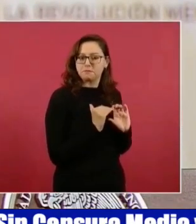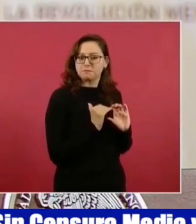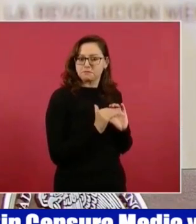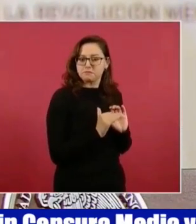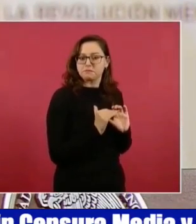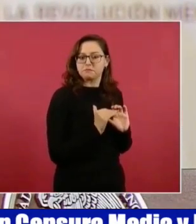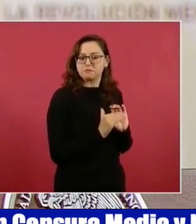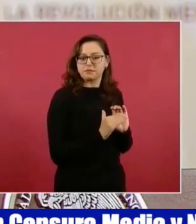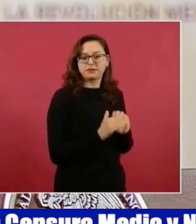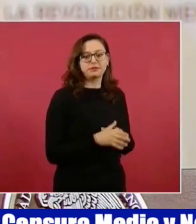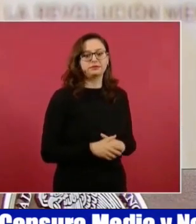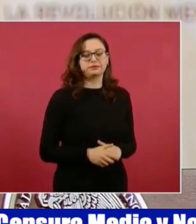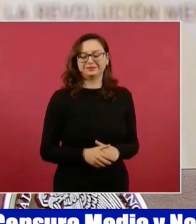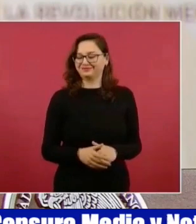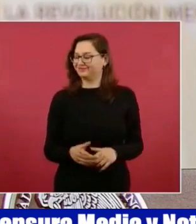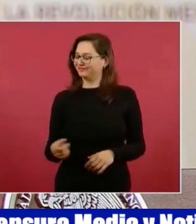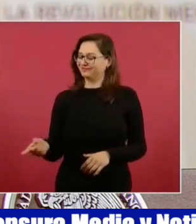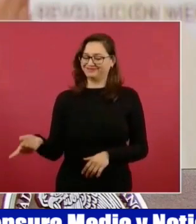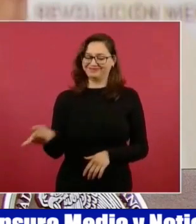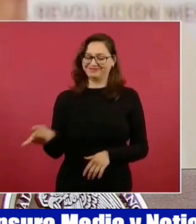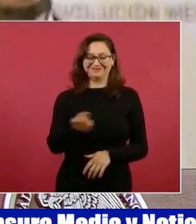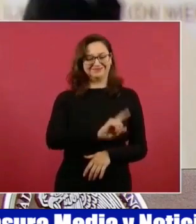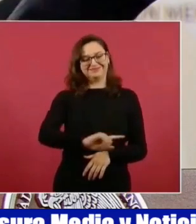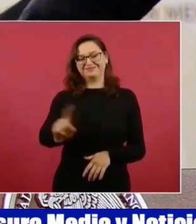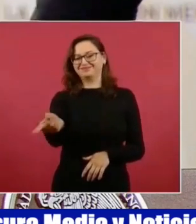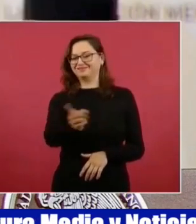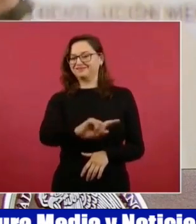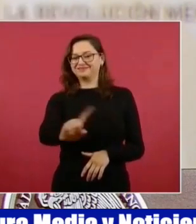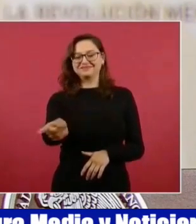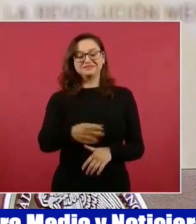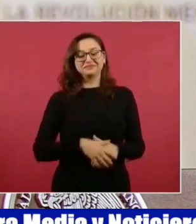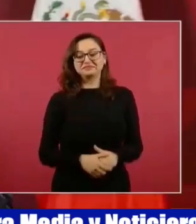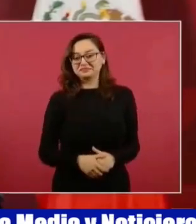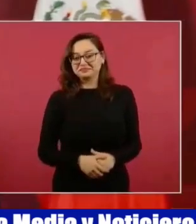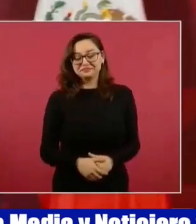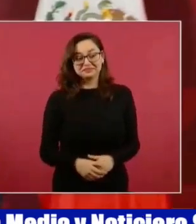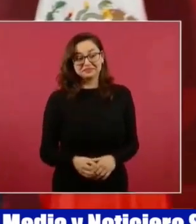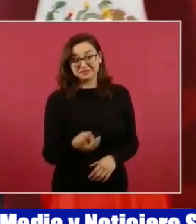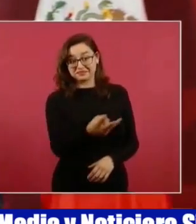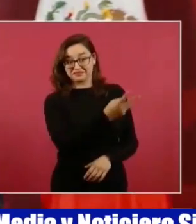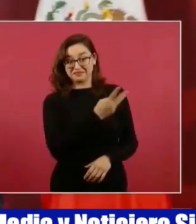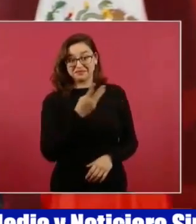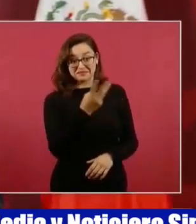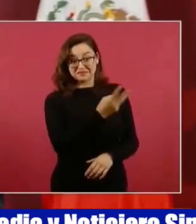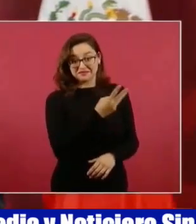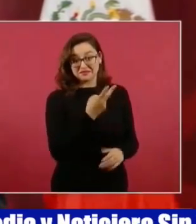peor que eso, que tengo acuerdo con el narcotráfico,